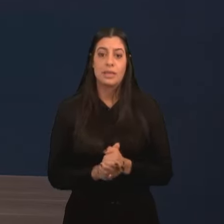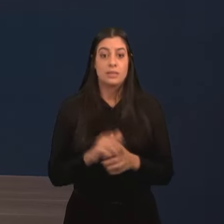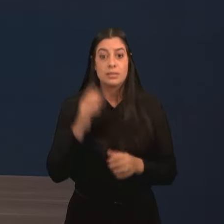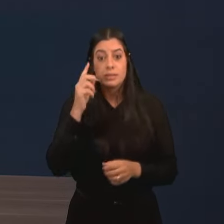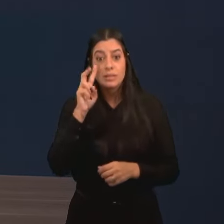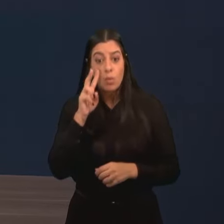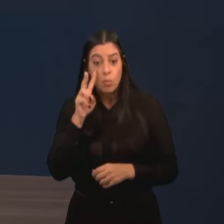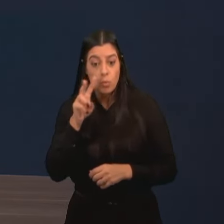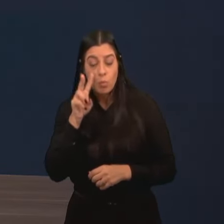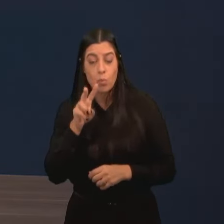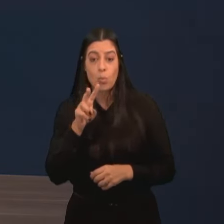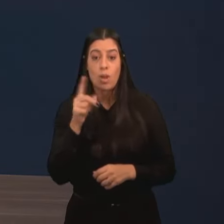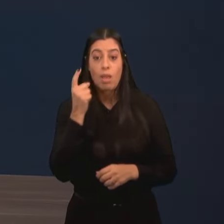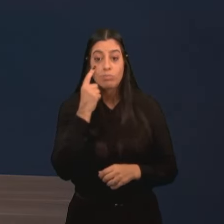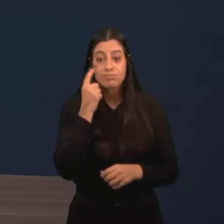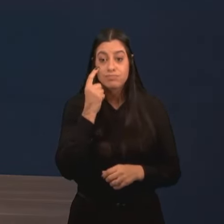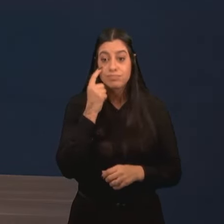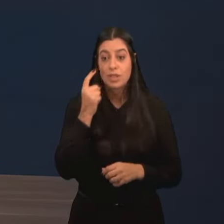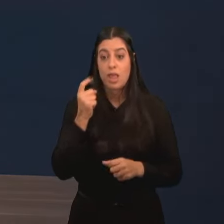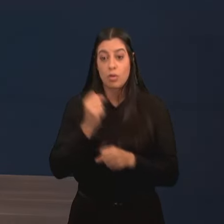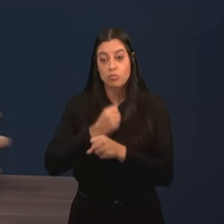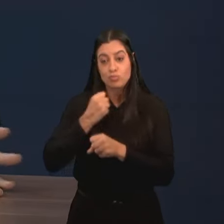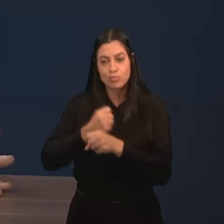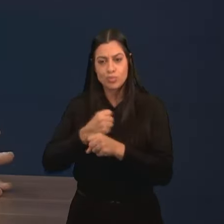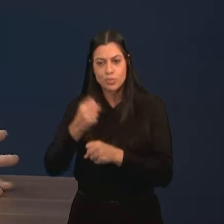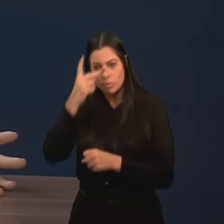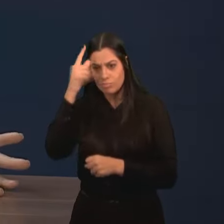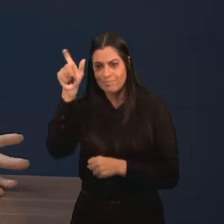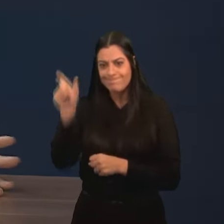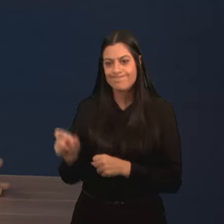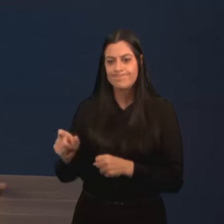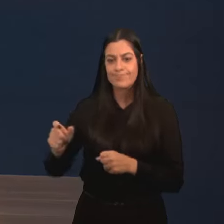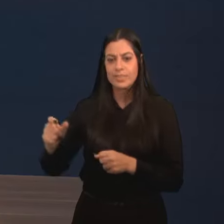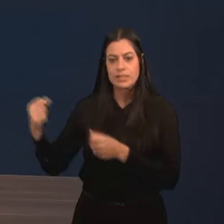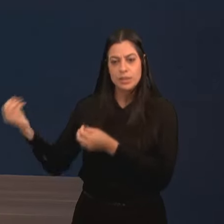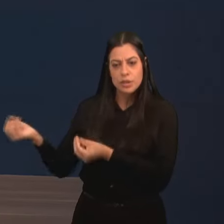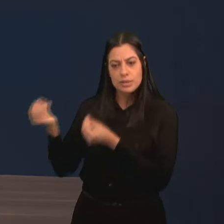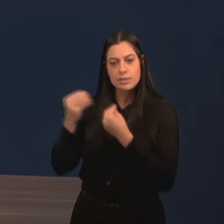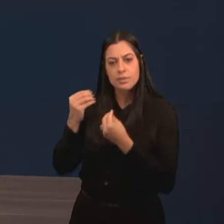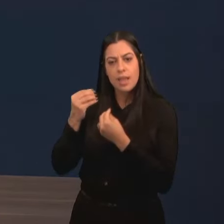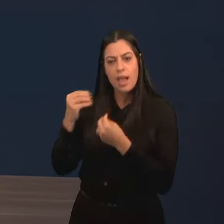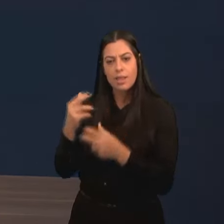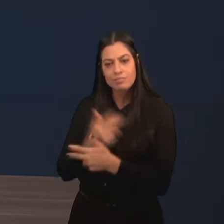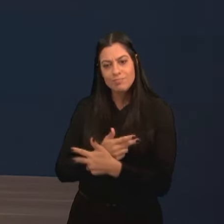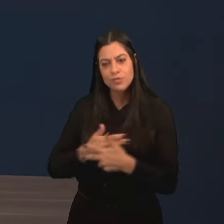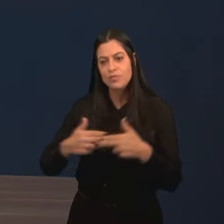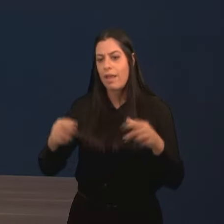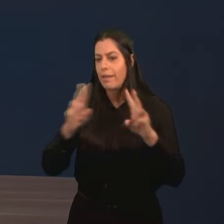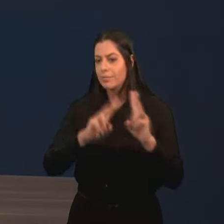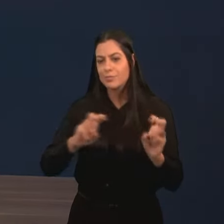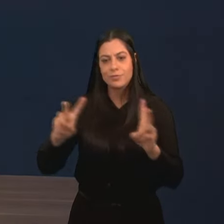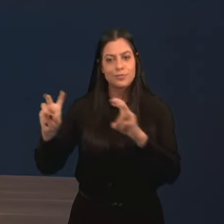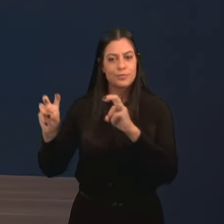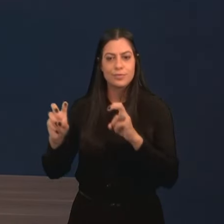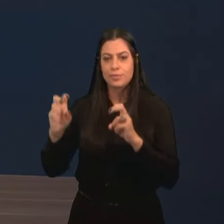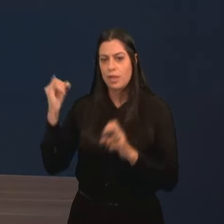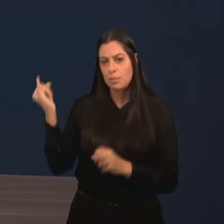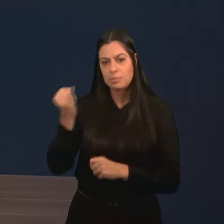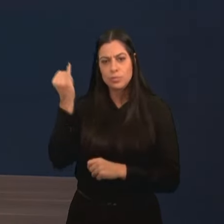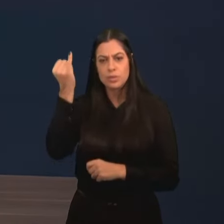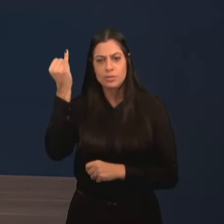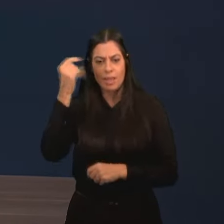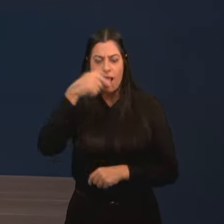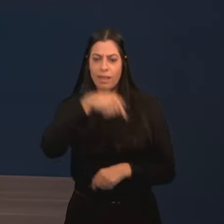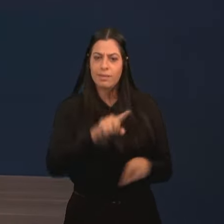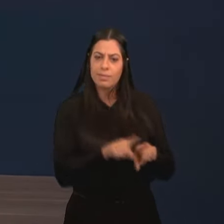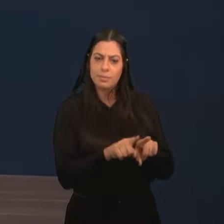que esa gran construcción, creación humana, que trae tantas cosas importantes para la vida humana, acá